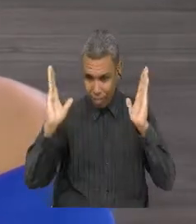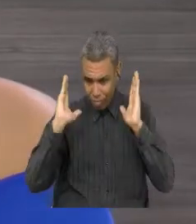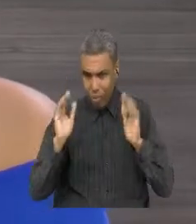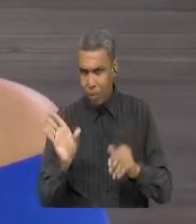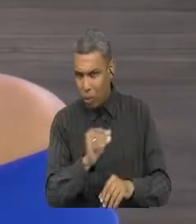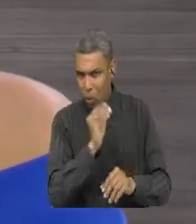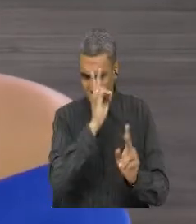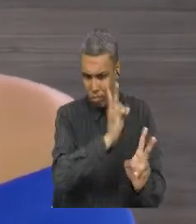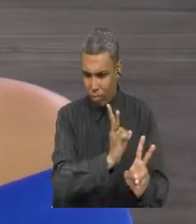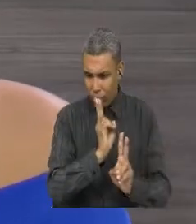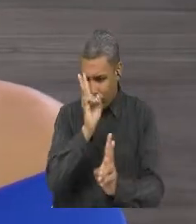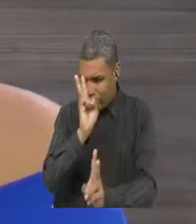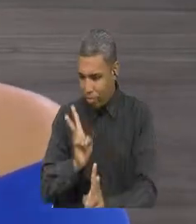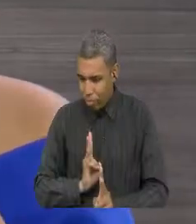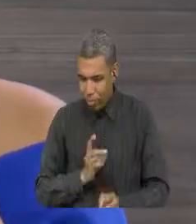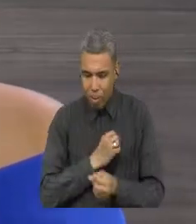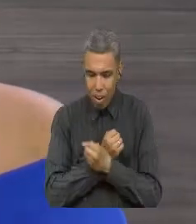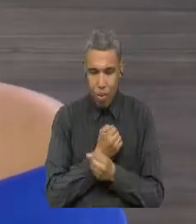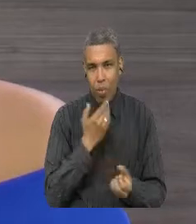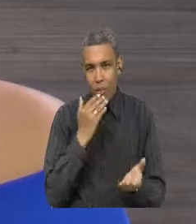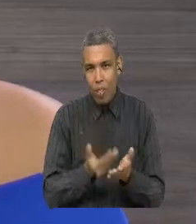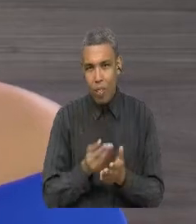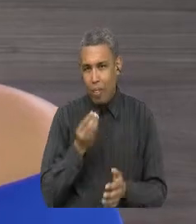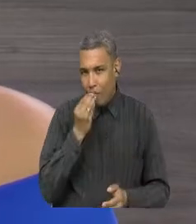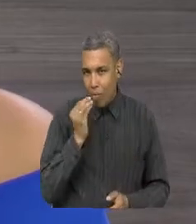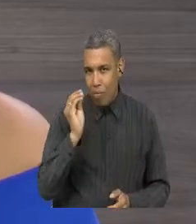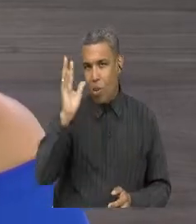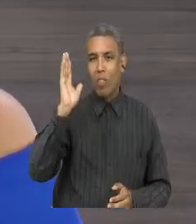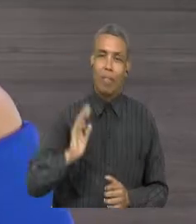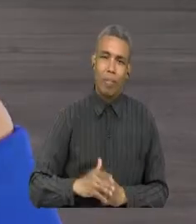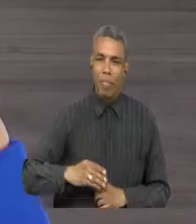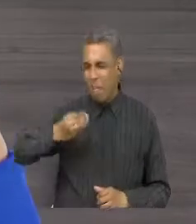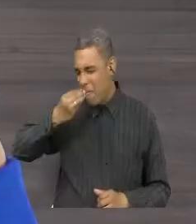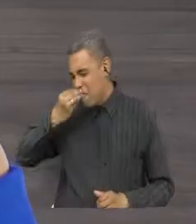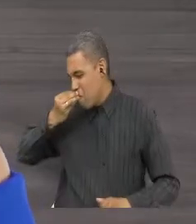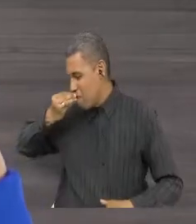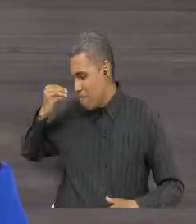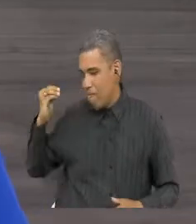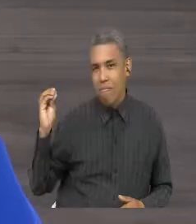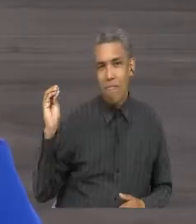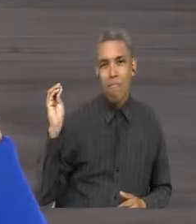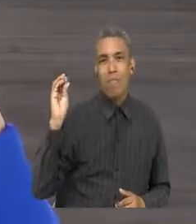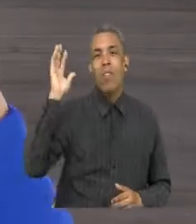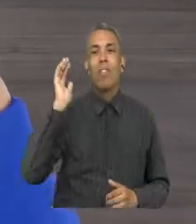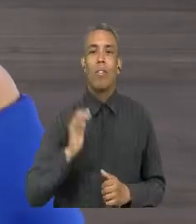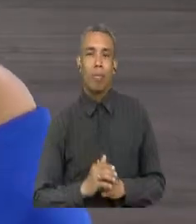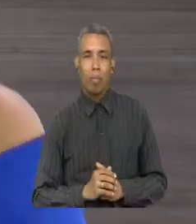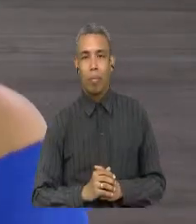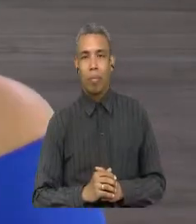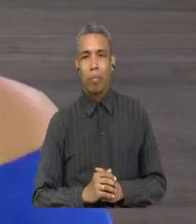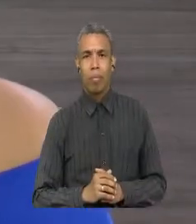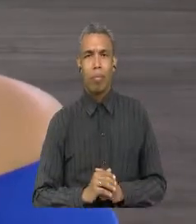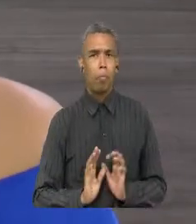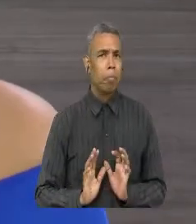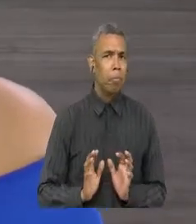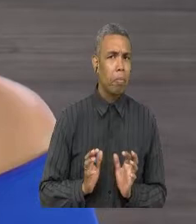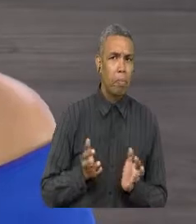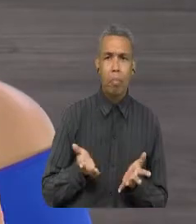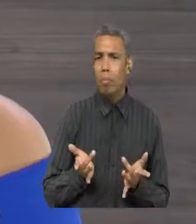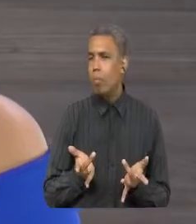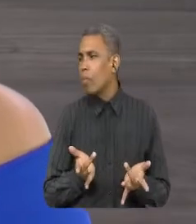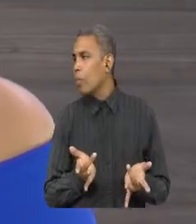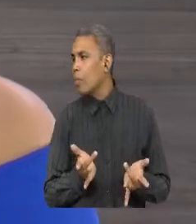y muchas otras televidentes lo hacen. Así que un besito gigante, gigante. Y a ver mi jefe que me coordina por aquí, por